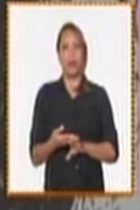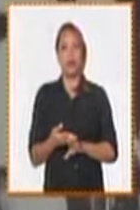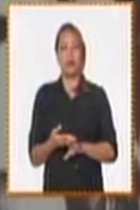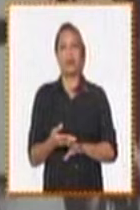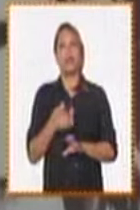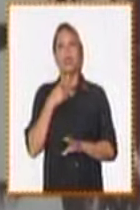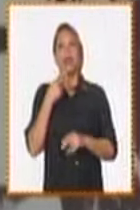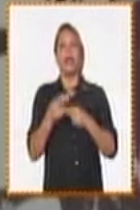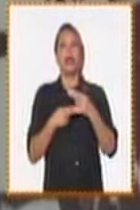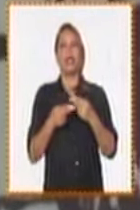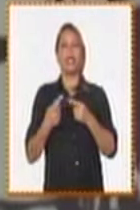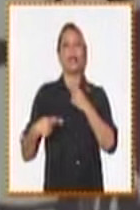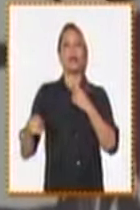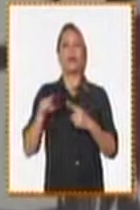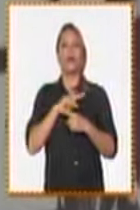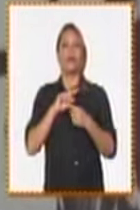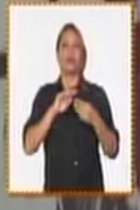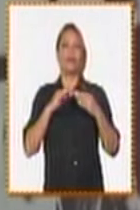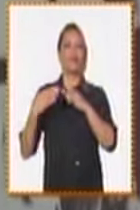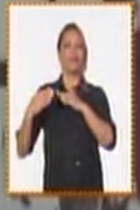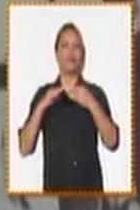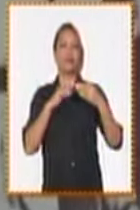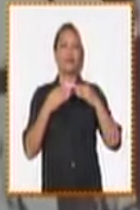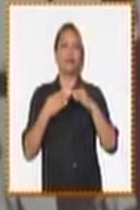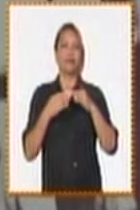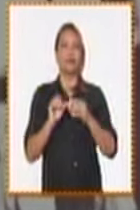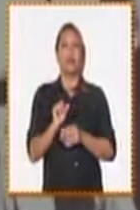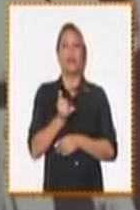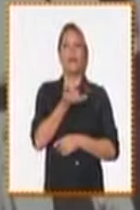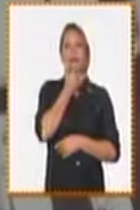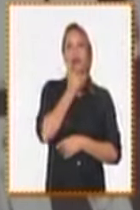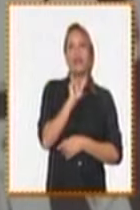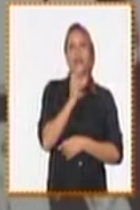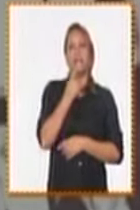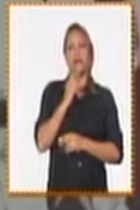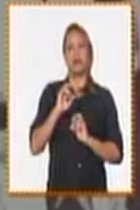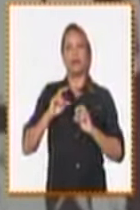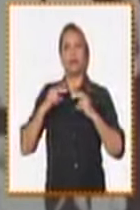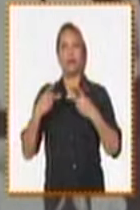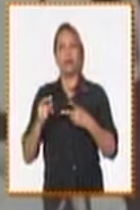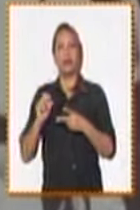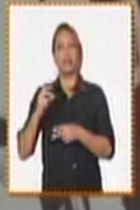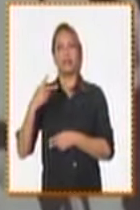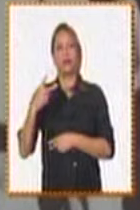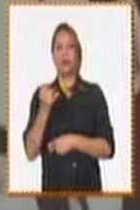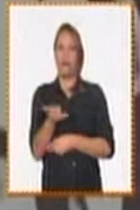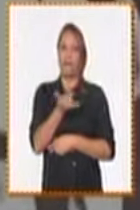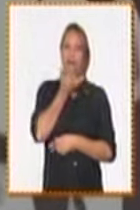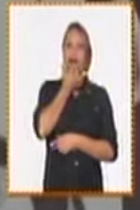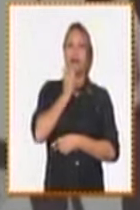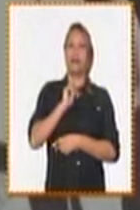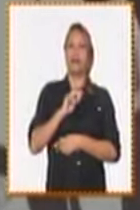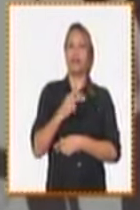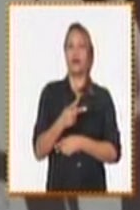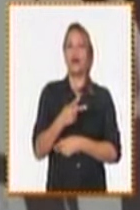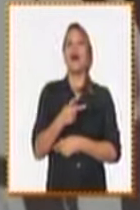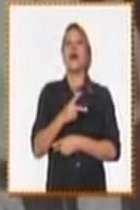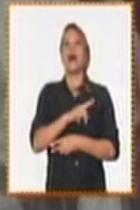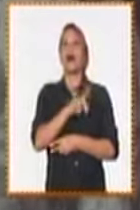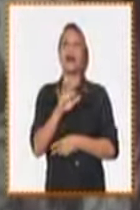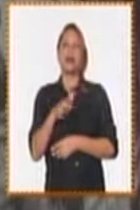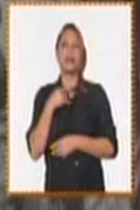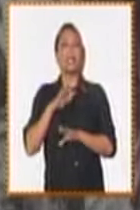una conspiración, que falla una primera, y vuelven por una segunda, que vuelve a fallar también. Y viene una